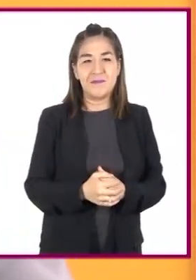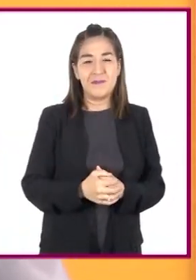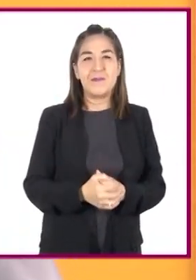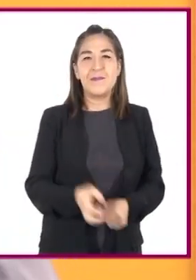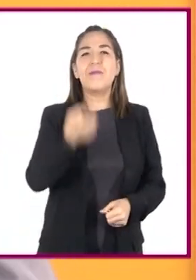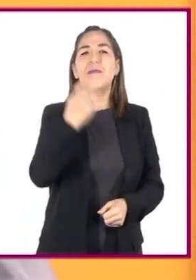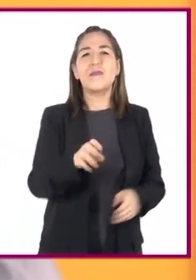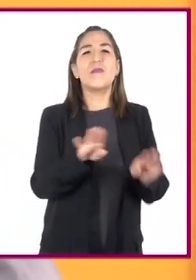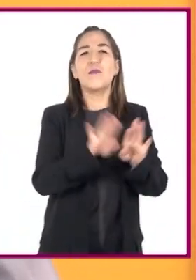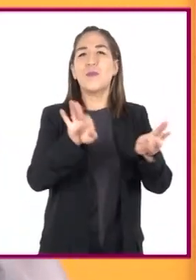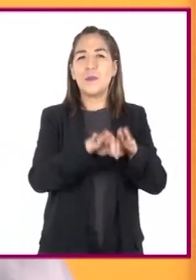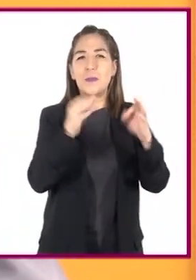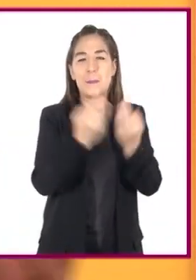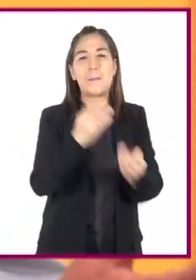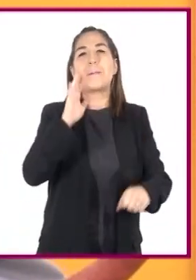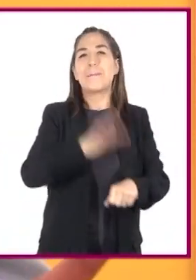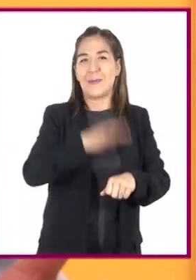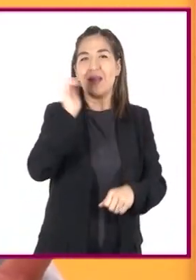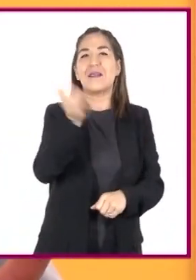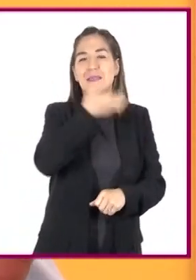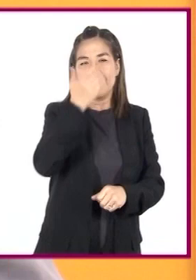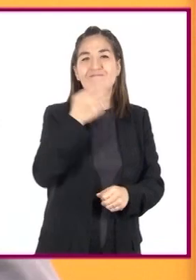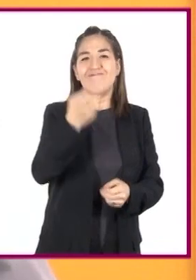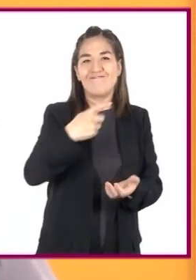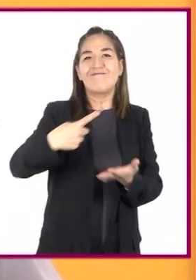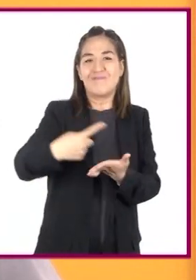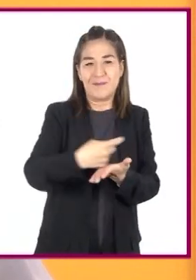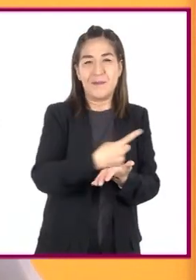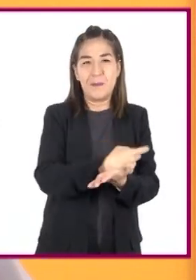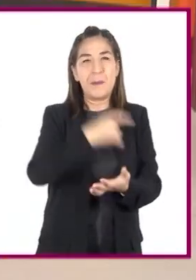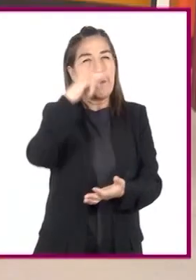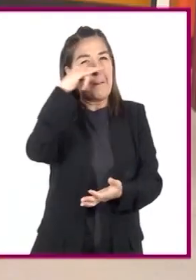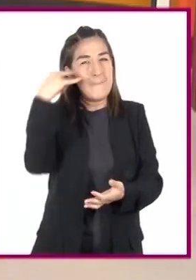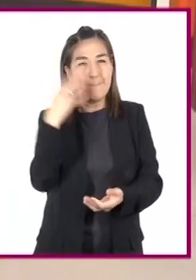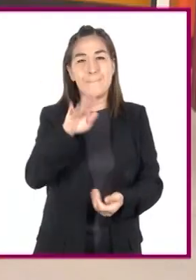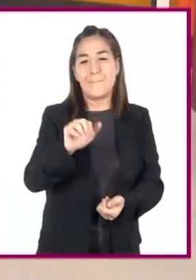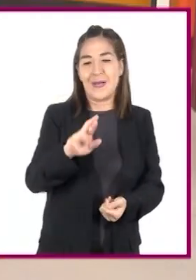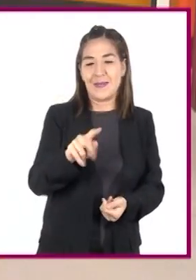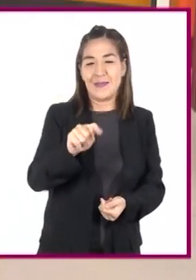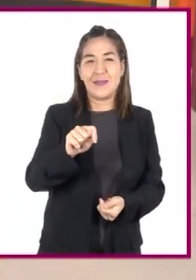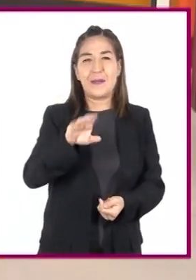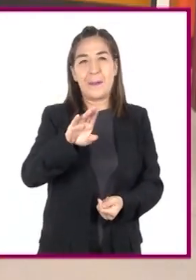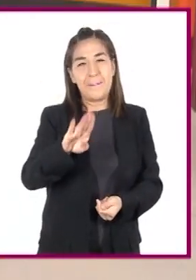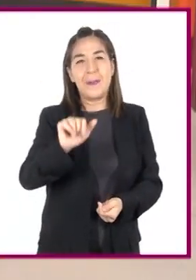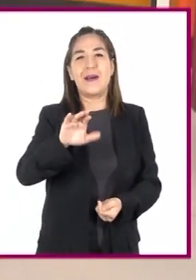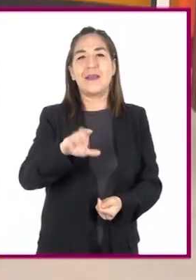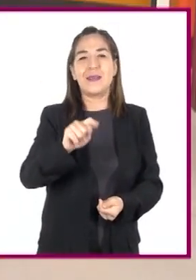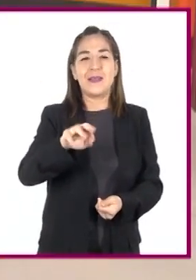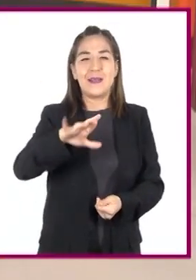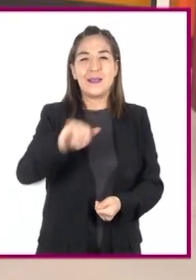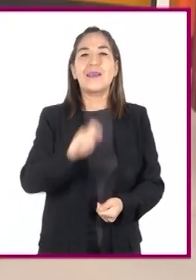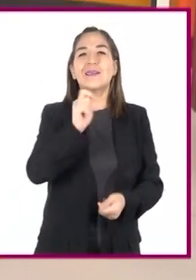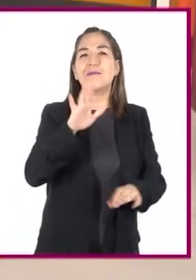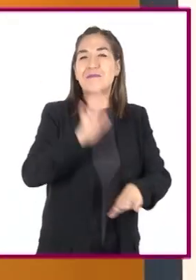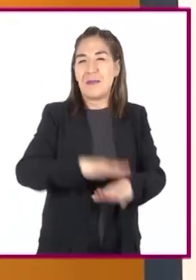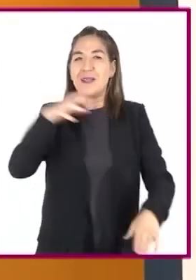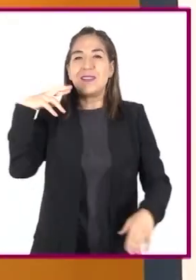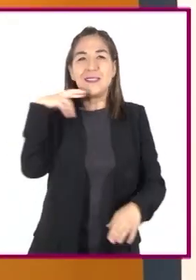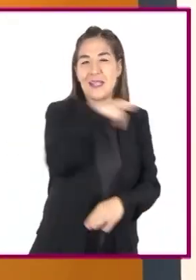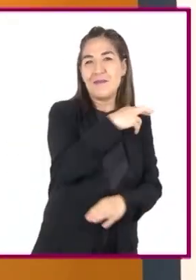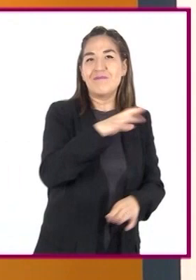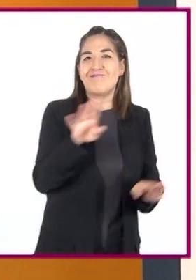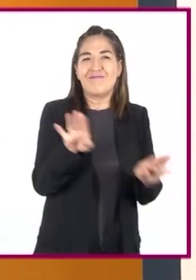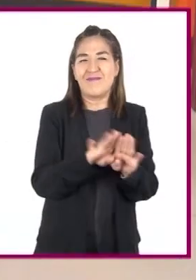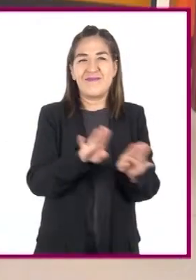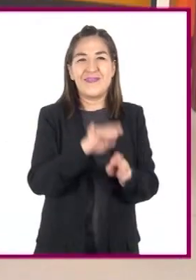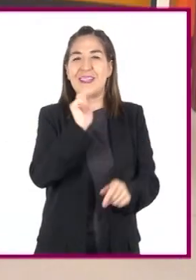de reproducción más usual en el mundo bacteriano. En algunas especies puede darse a una velocidad